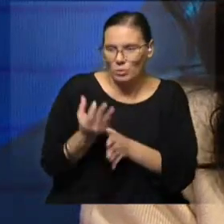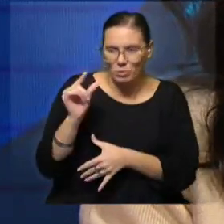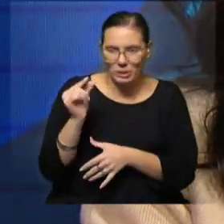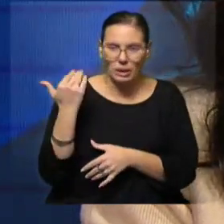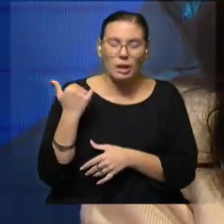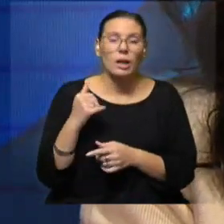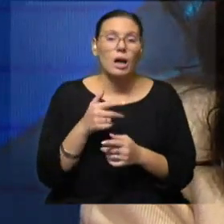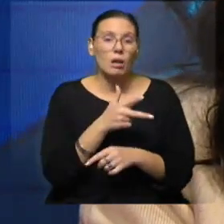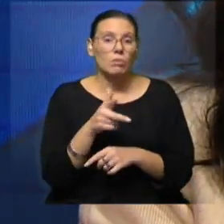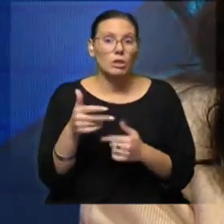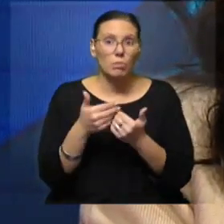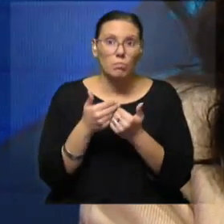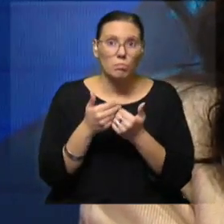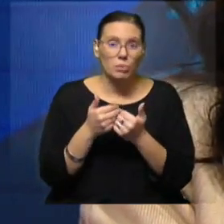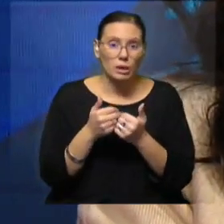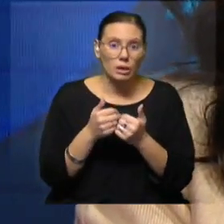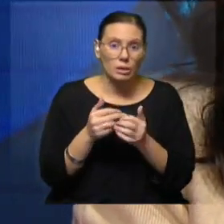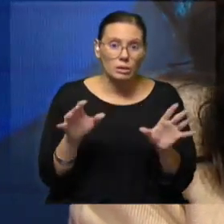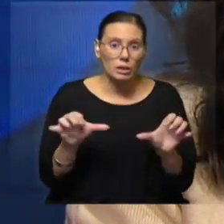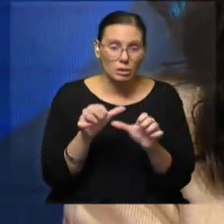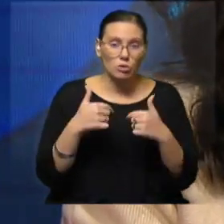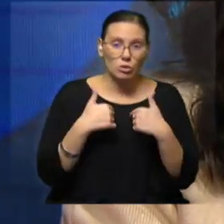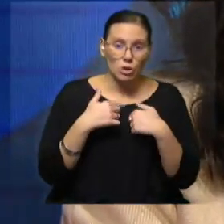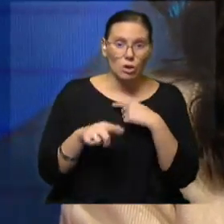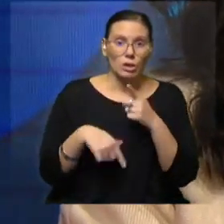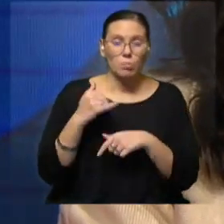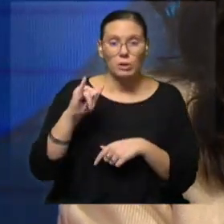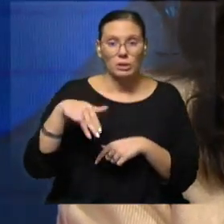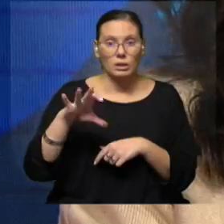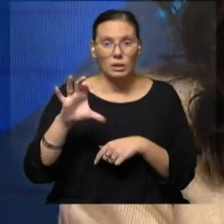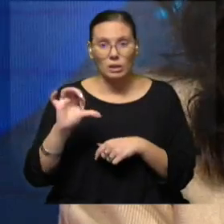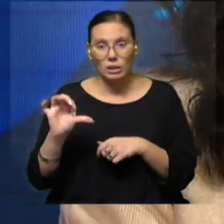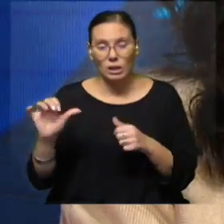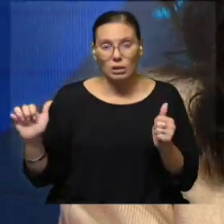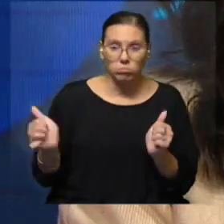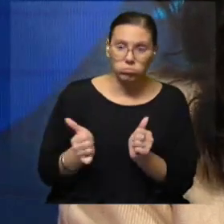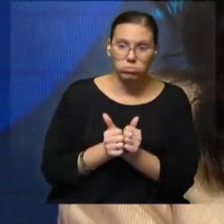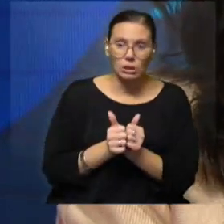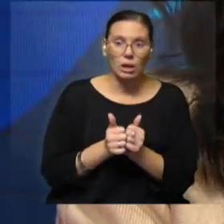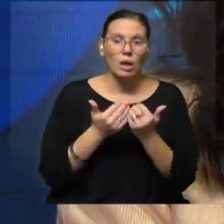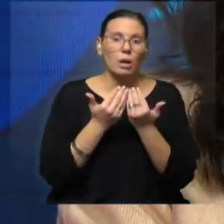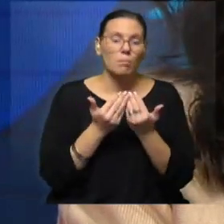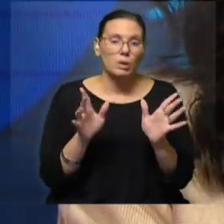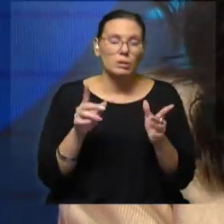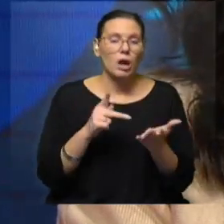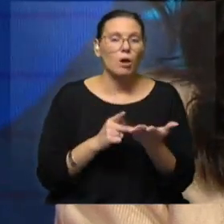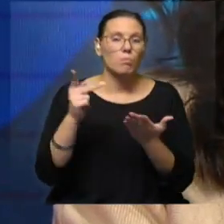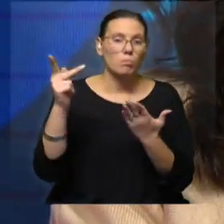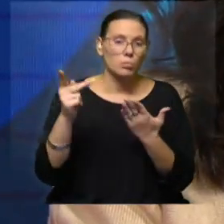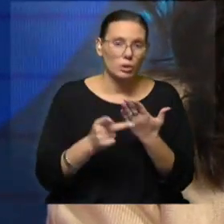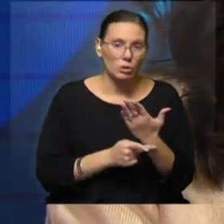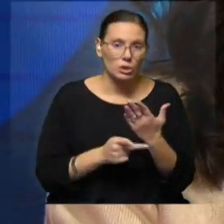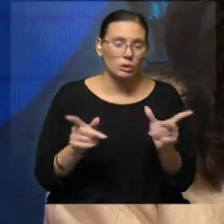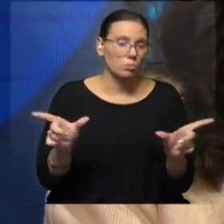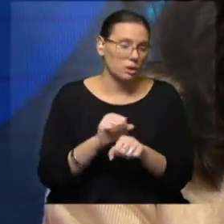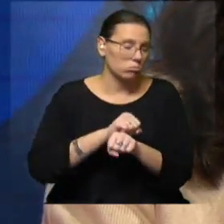el corto empieza, el corto lo empecé haciendo yo y después Inés se unió. Empieza como proyecto de